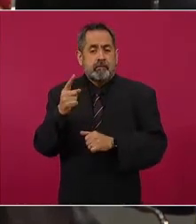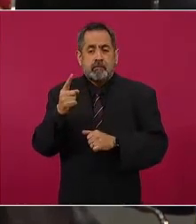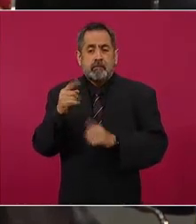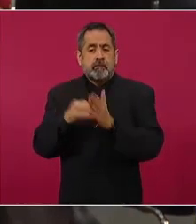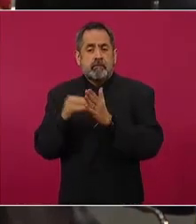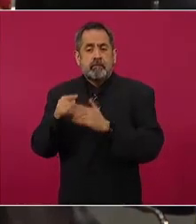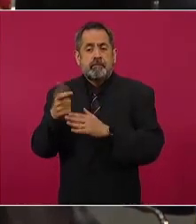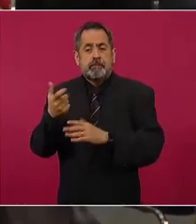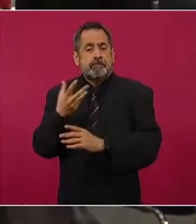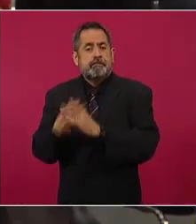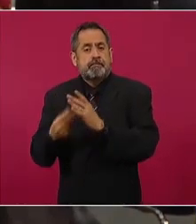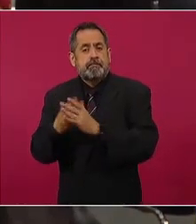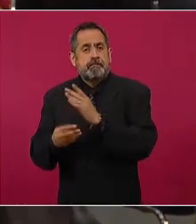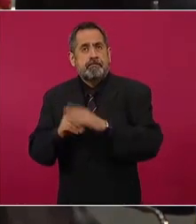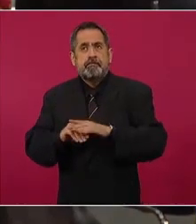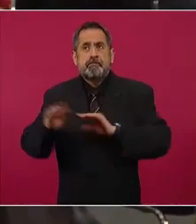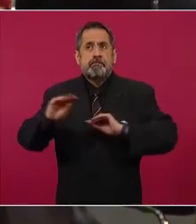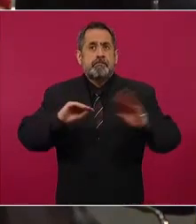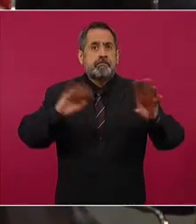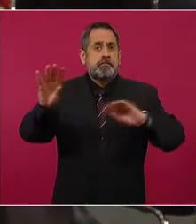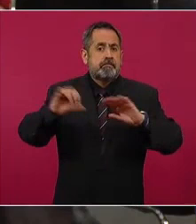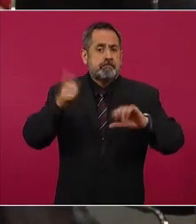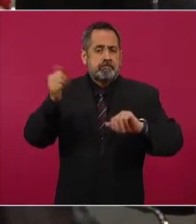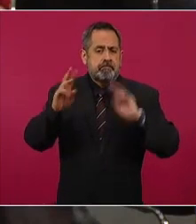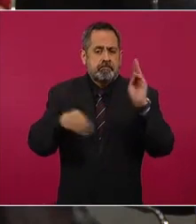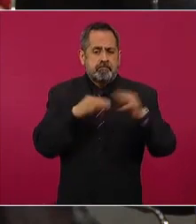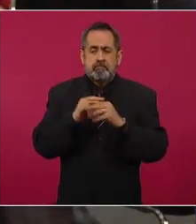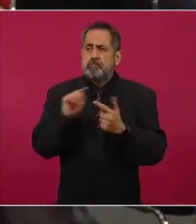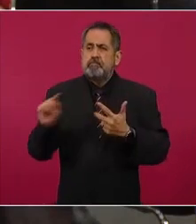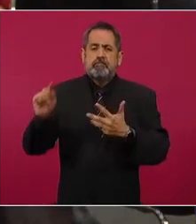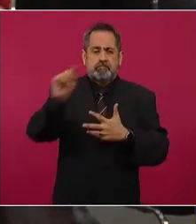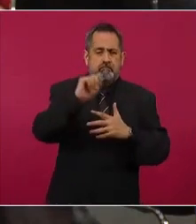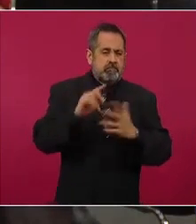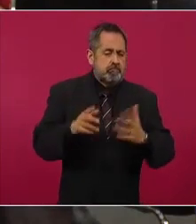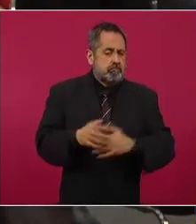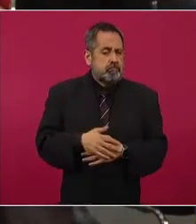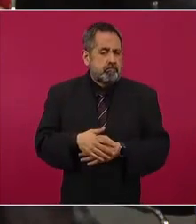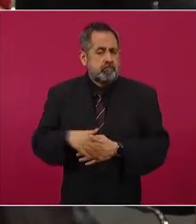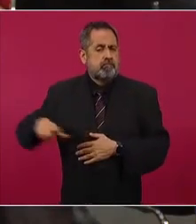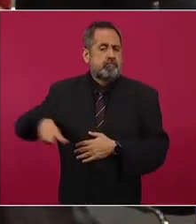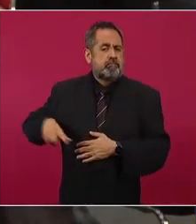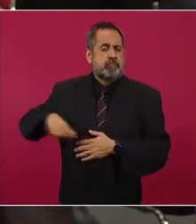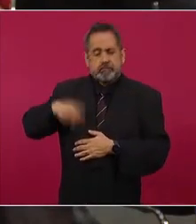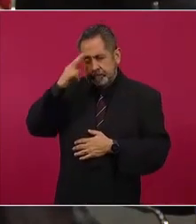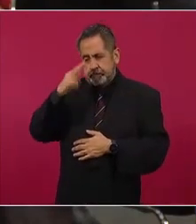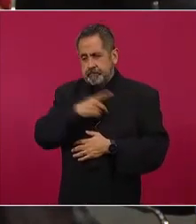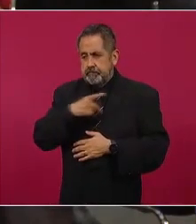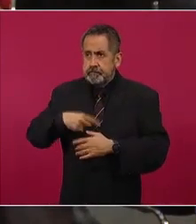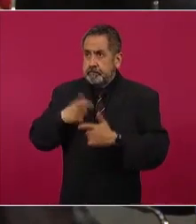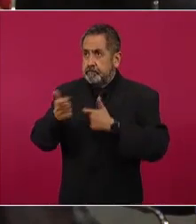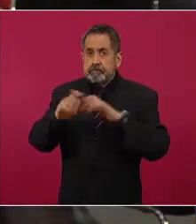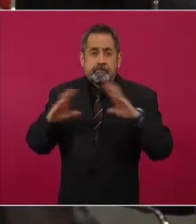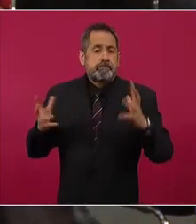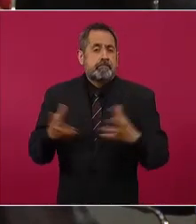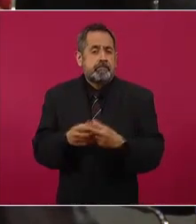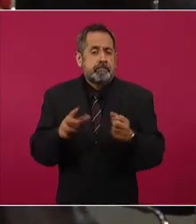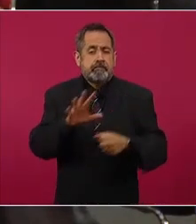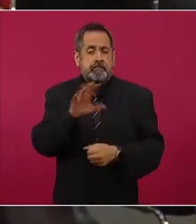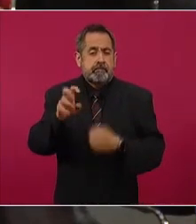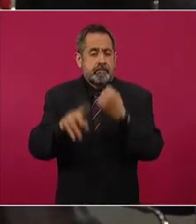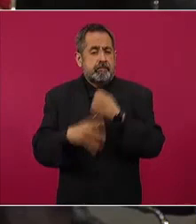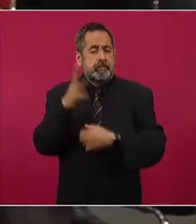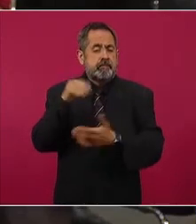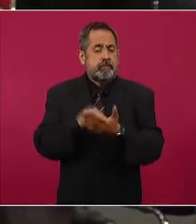pesos derivados de instrumentos de deuda del gobierno mexicano suman ya 514